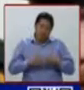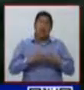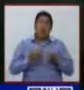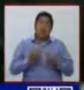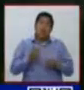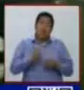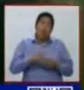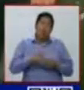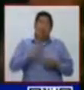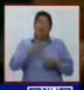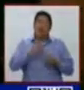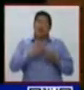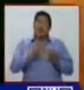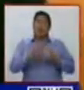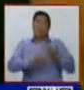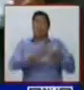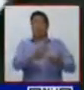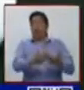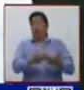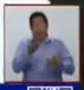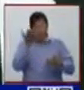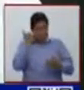participación.